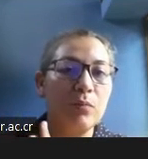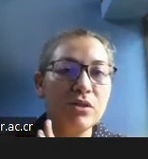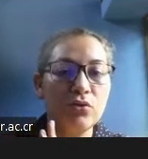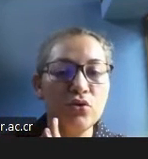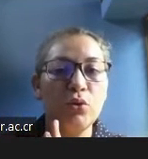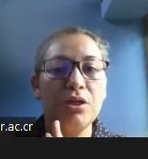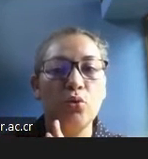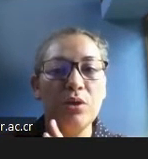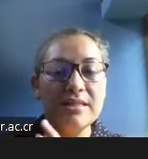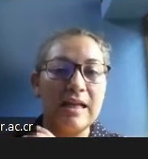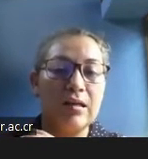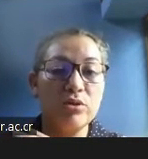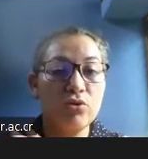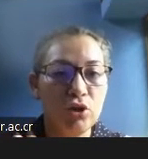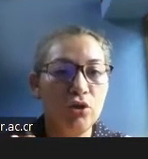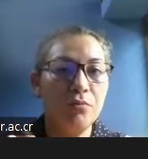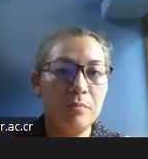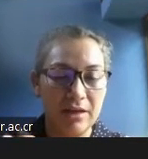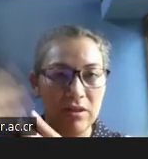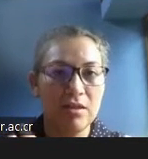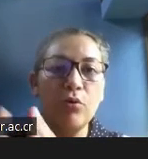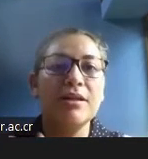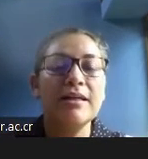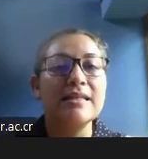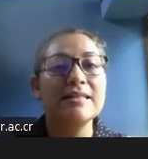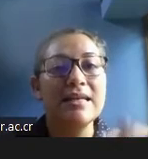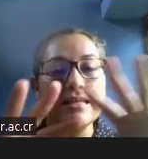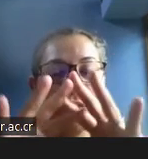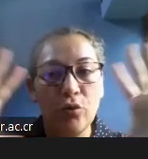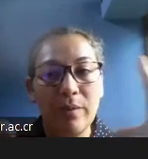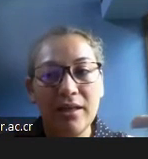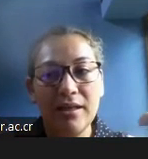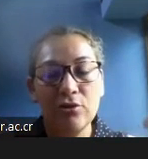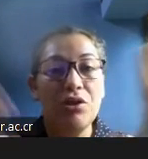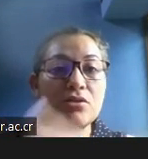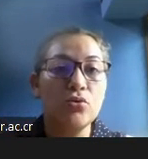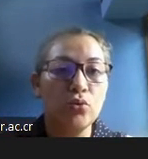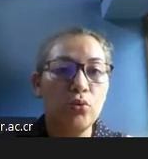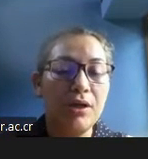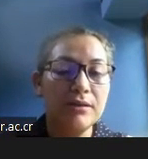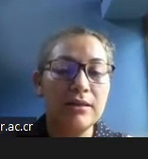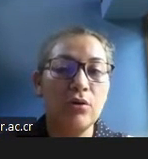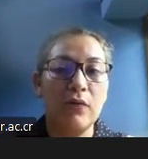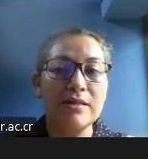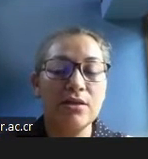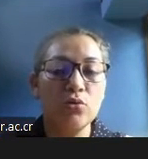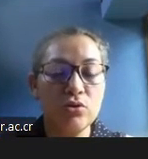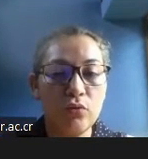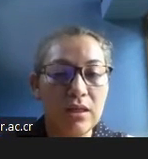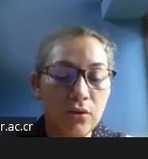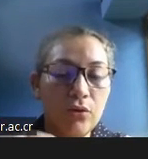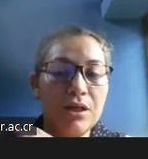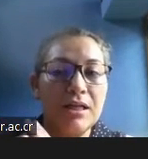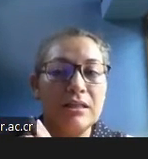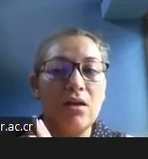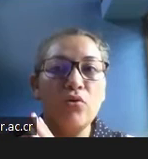Siempre cuando vayamos a construir nuestro guión narrativo, ¿verdad? Que es quien nos va a dar toda la estructura de lo que va a ser